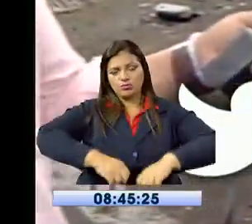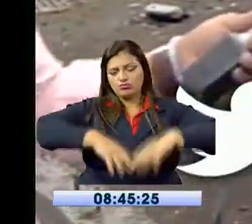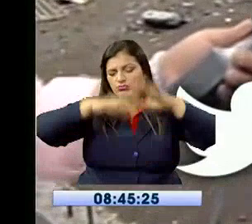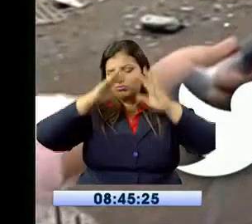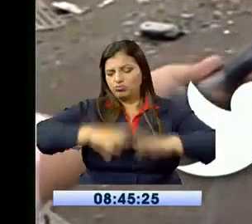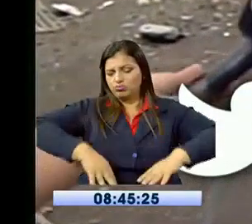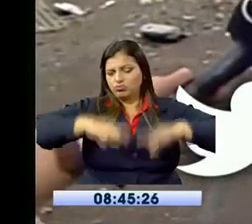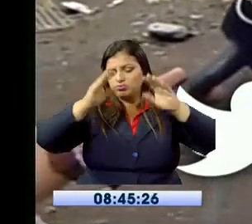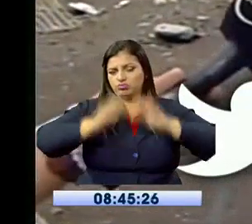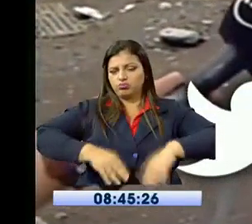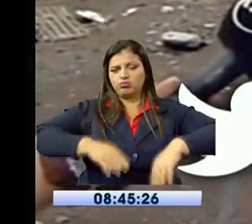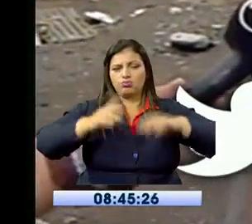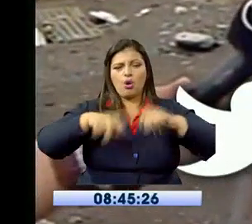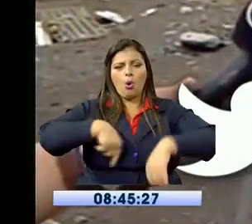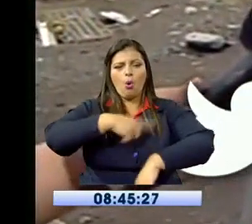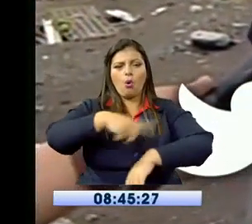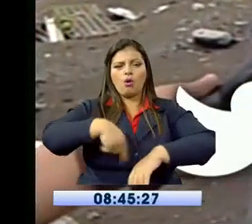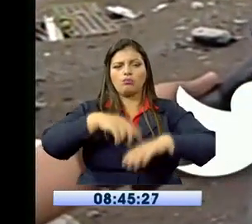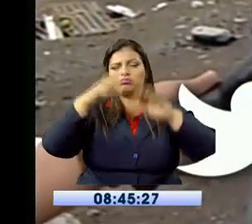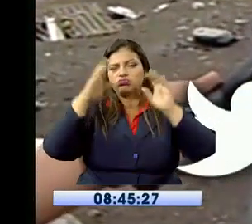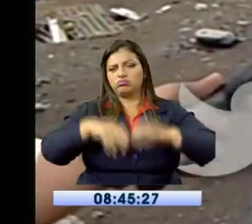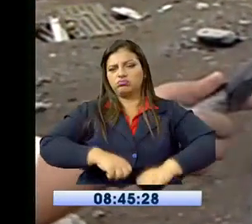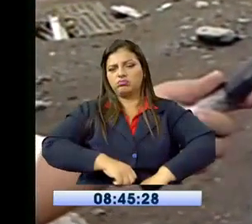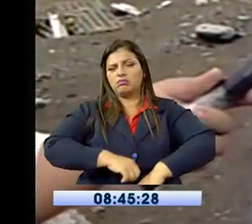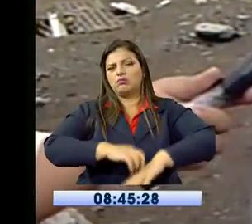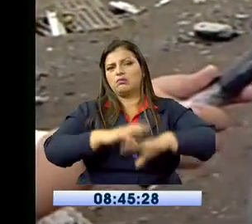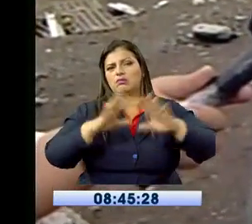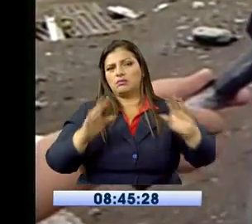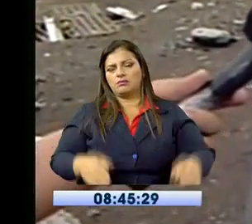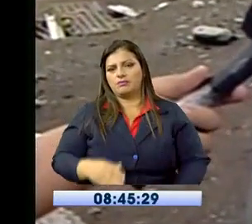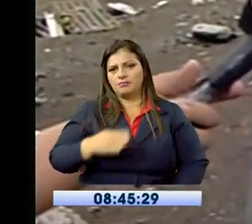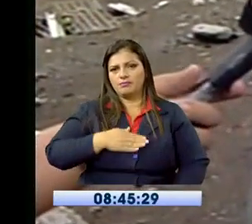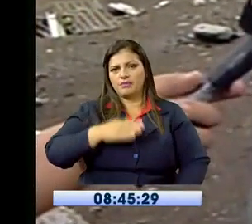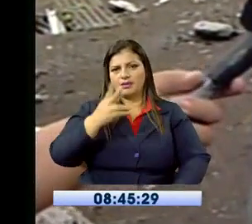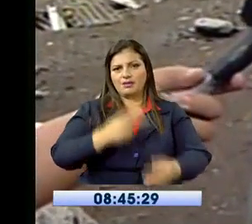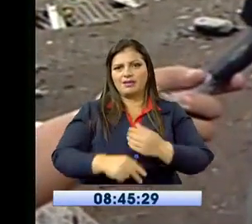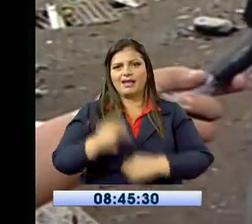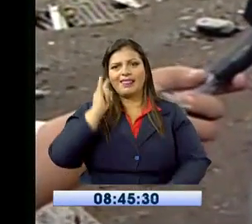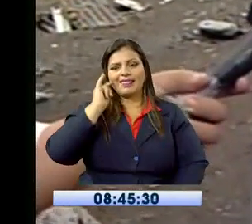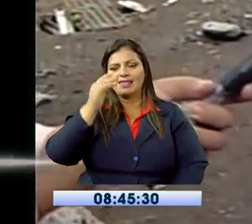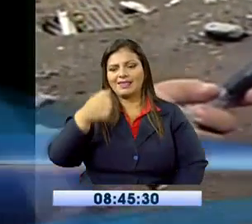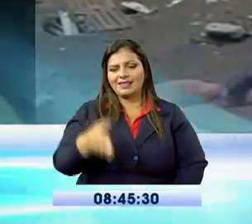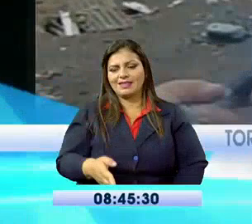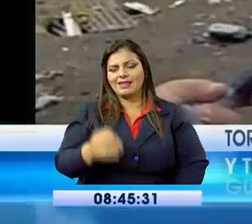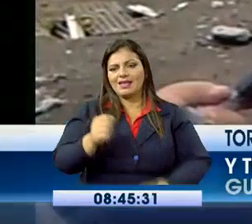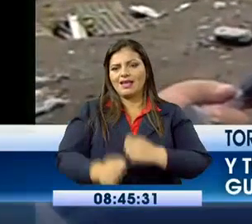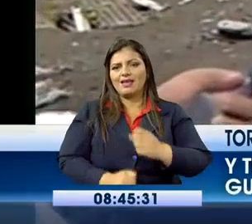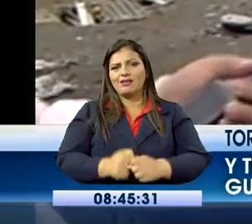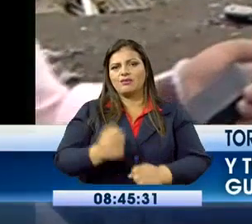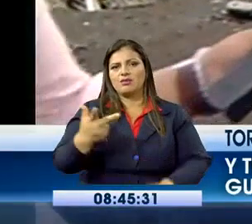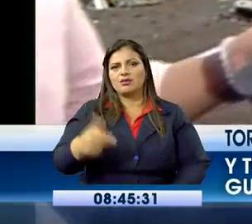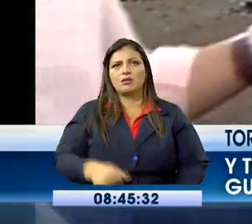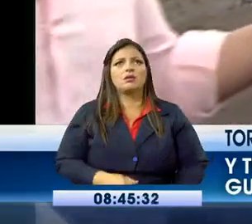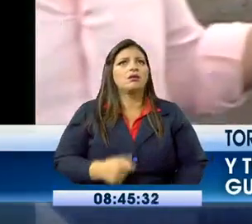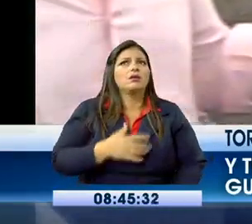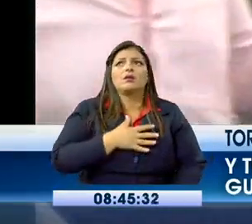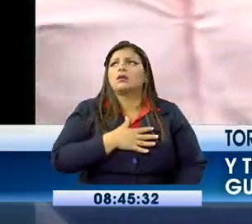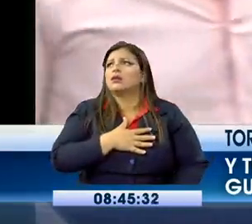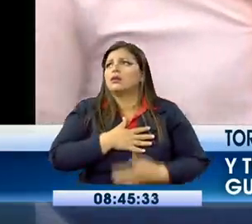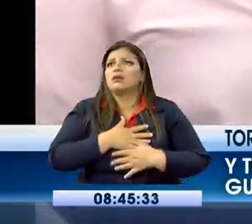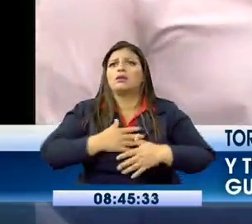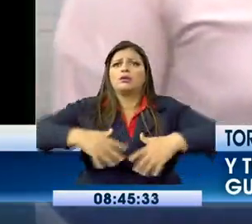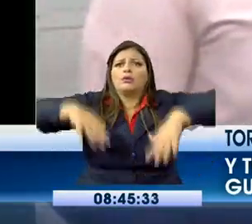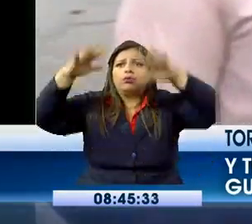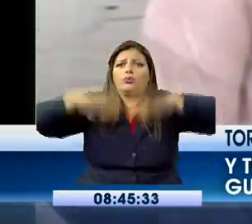de 3 añitos, me cayó con fiebre porque ella no puede haber así lluvia, porque ella cae, que grita más claro. Y